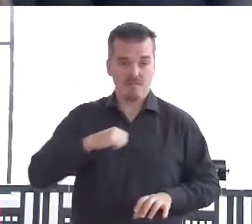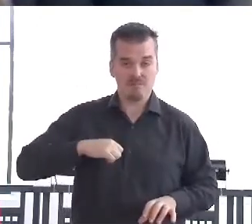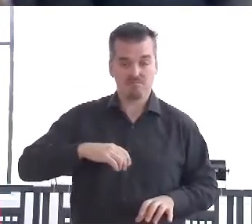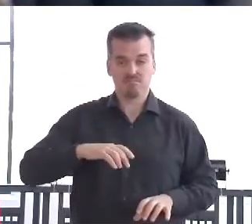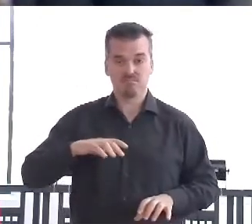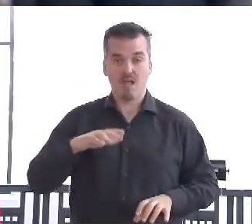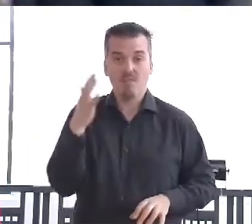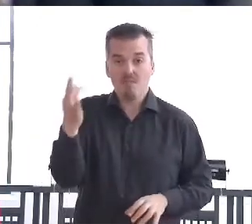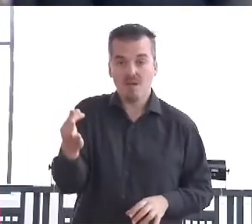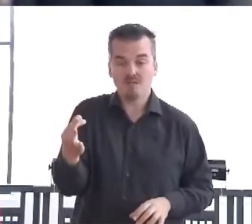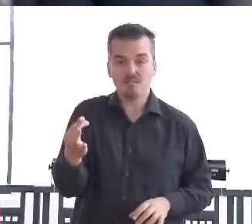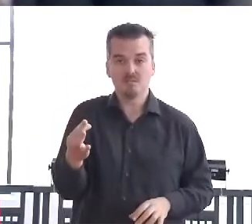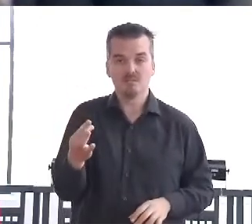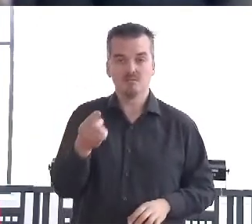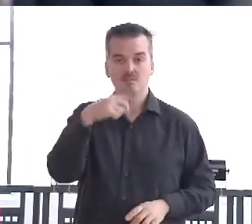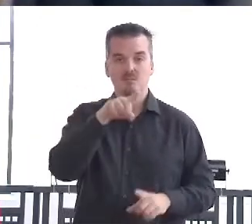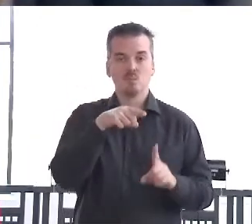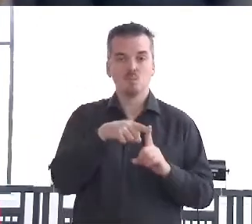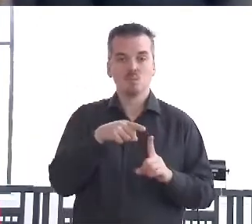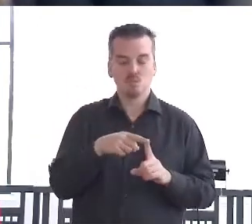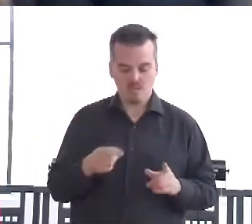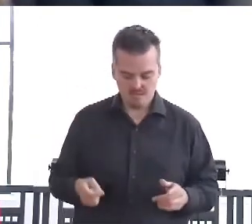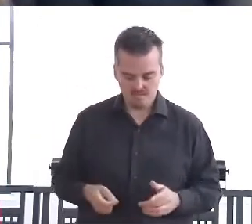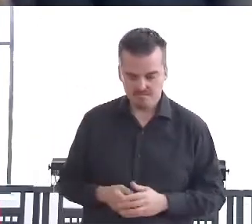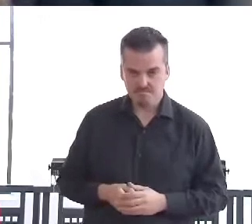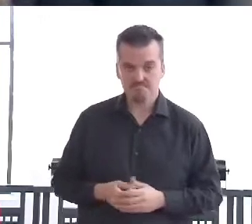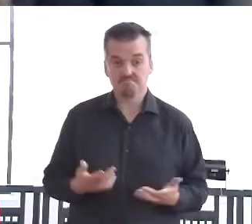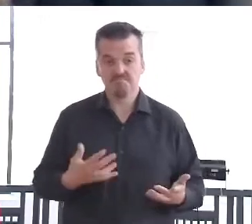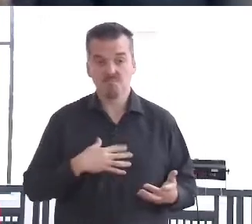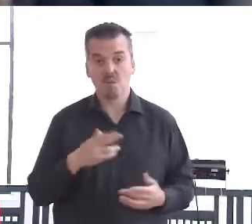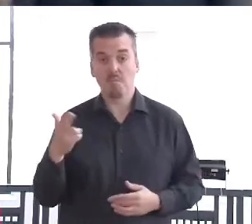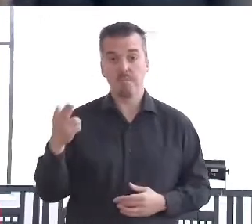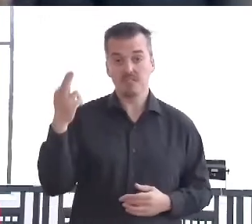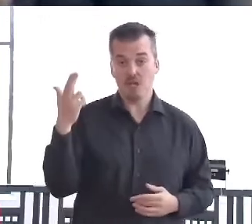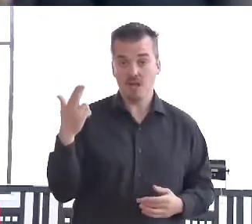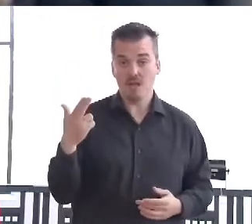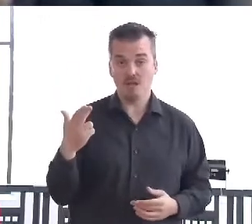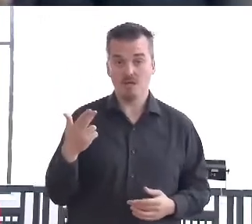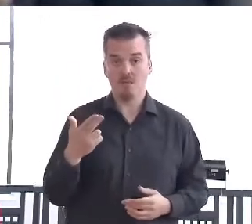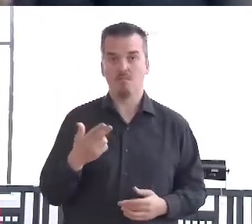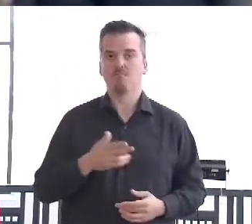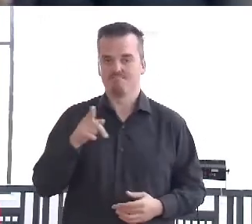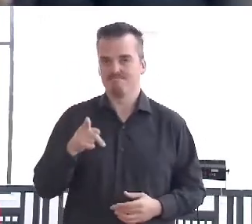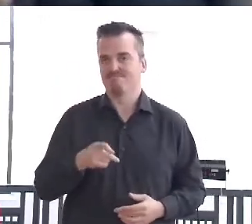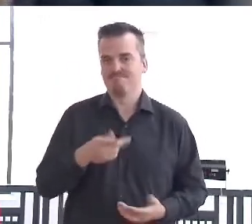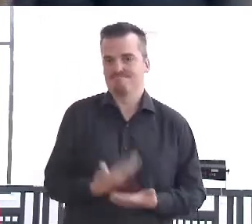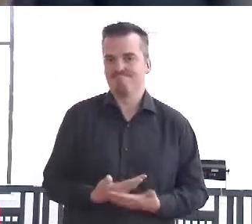además, en algún momento han utilizado una pistola, con más motivo.